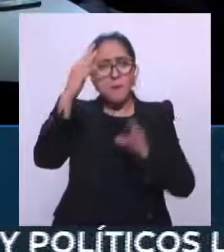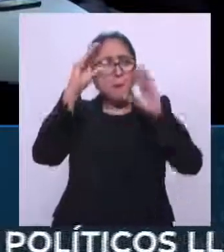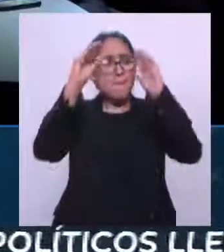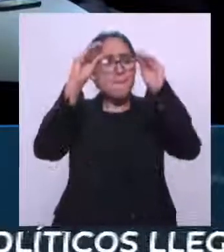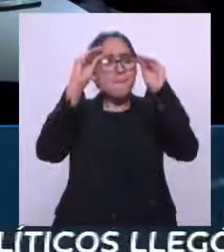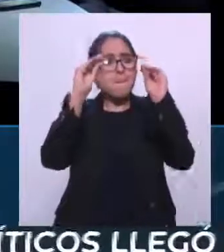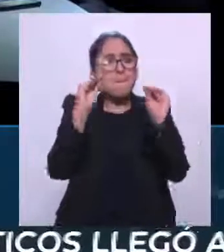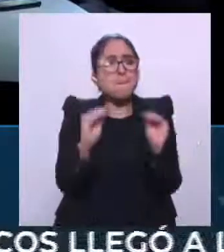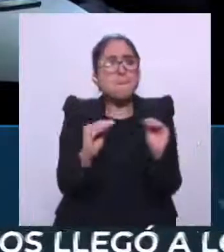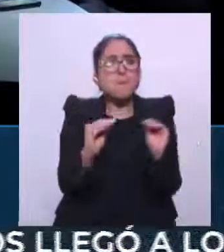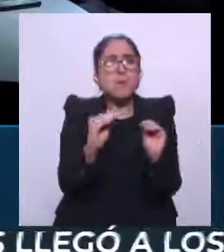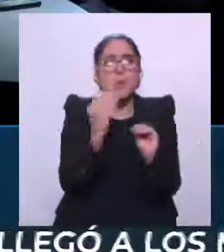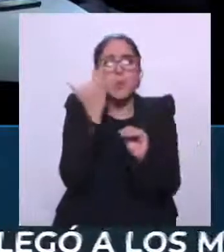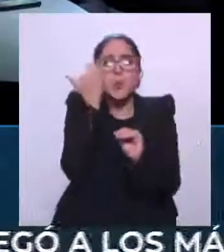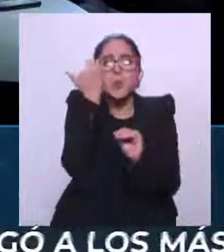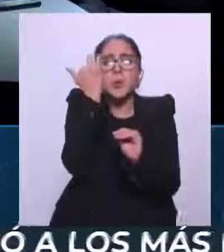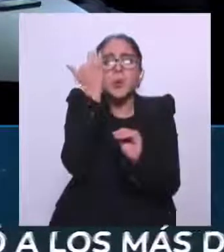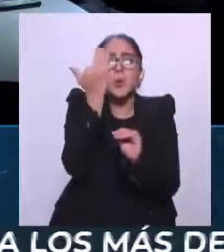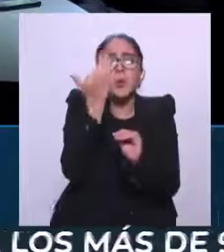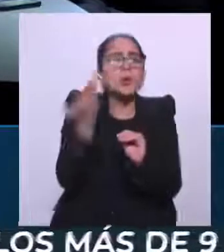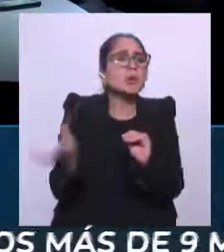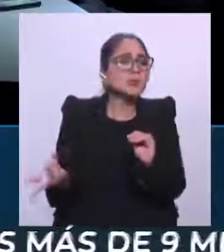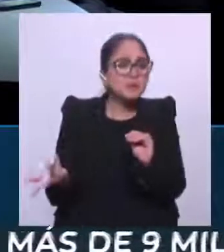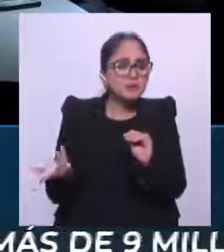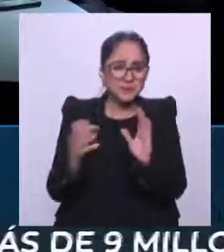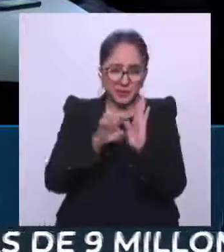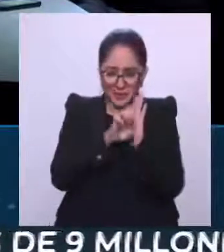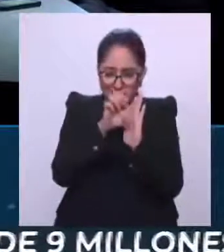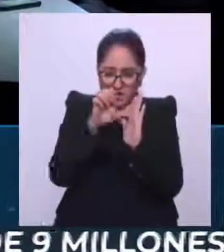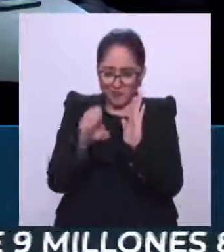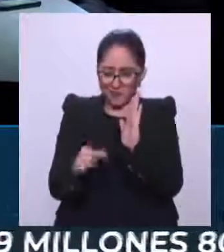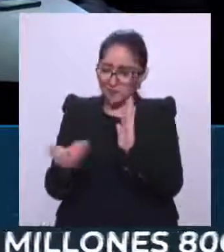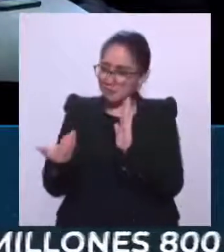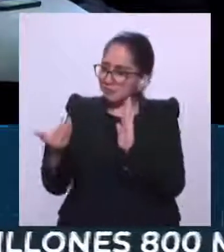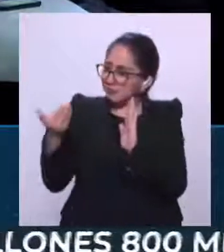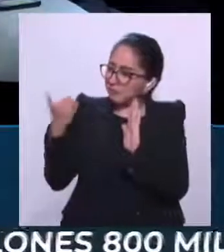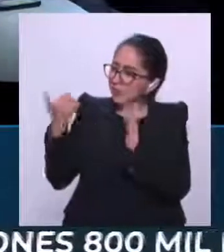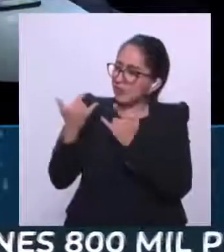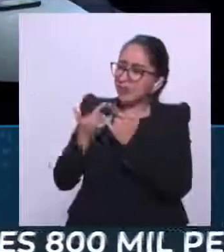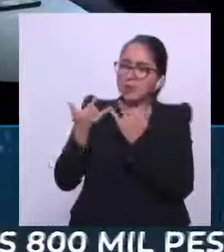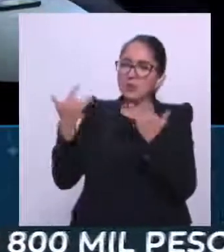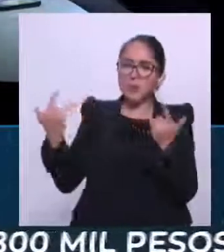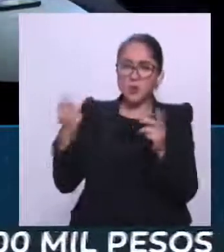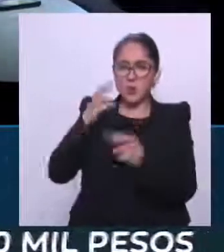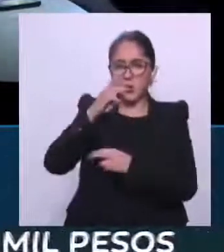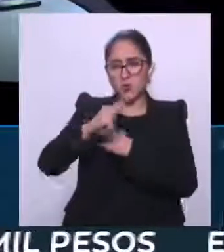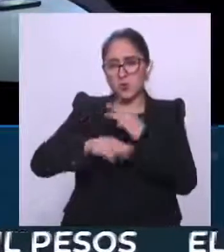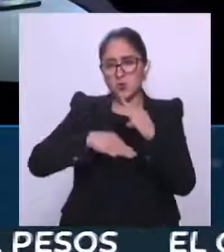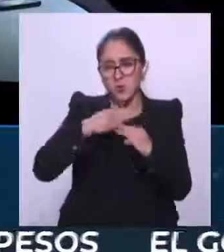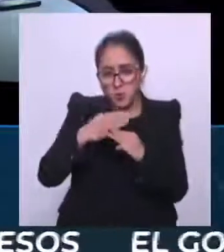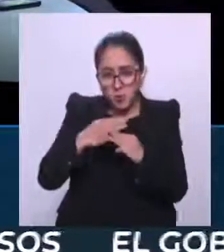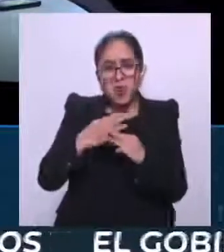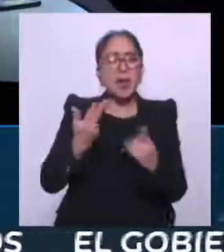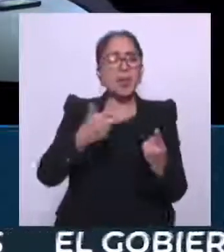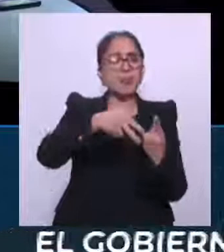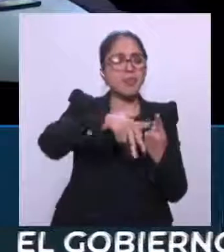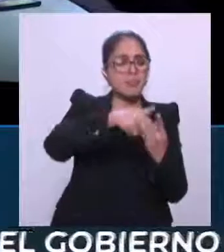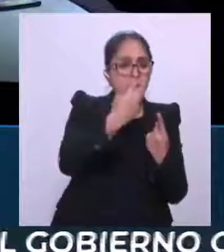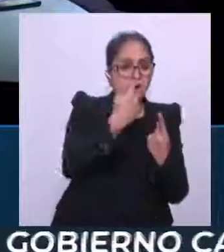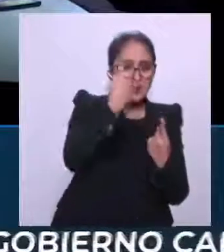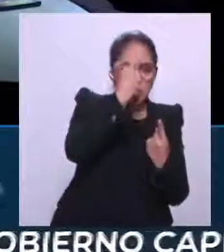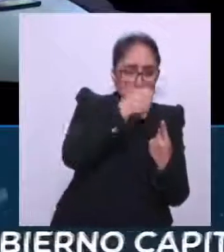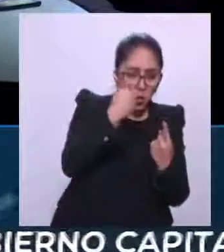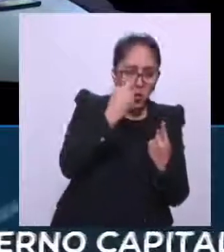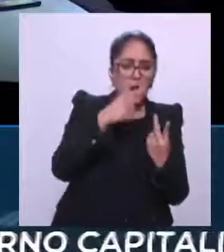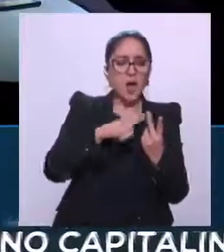la historia de los grandes apagones en el mundo, nos encontramos con apagones de 13 horas, 9 horas,